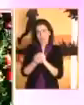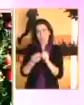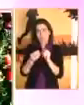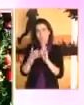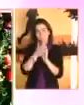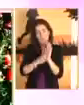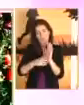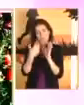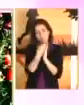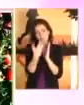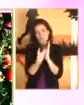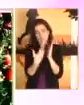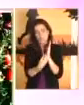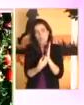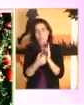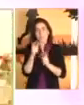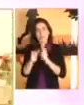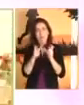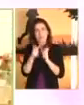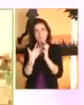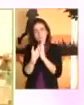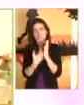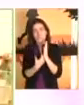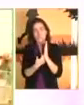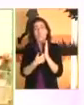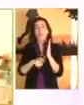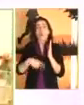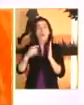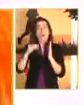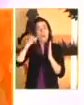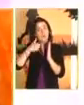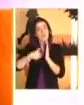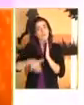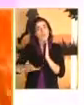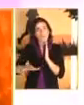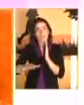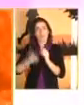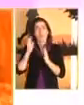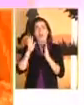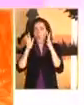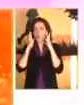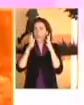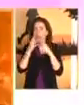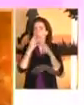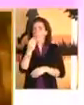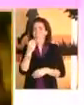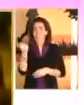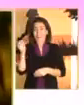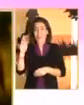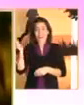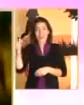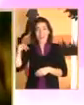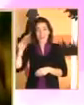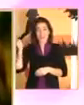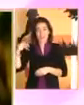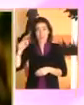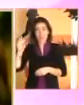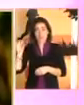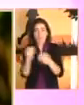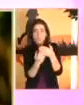de modo que son expulsadas a través de la orina. Lo más aconsejable es consumir arándanos por la mañana y por la